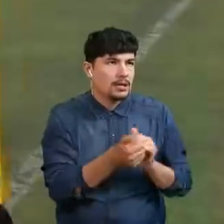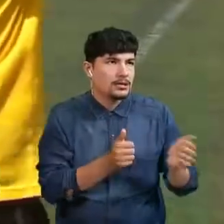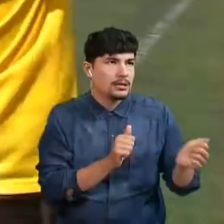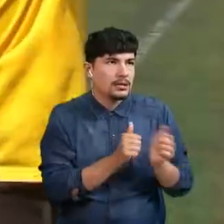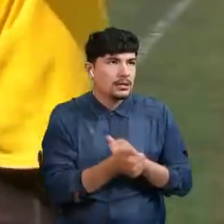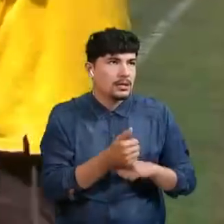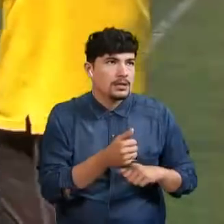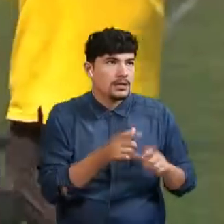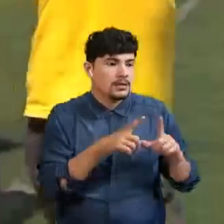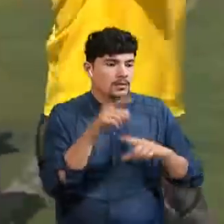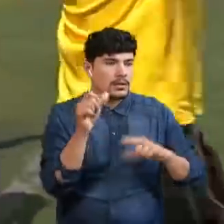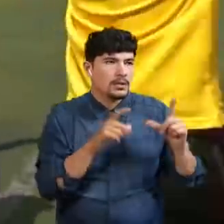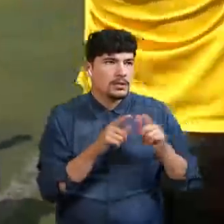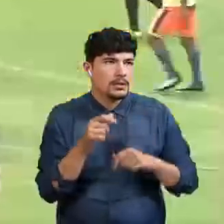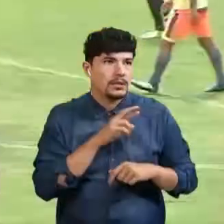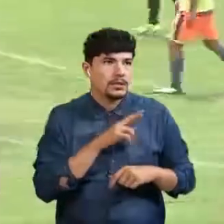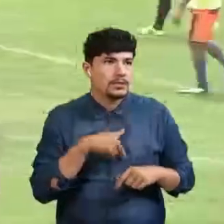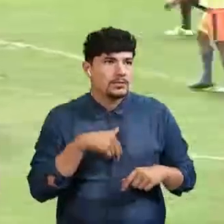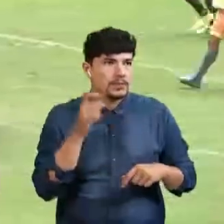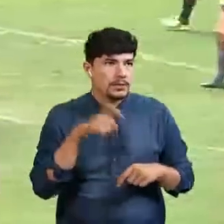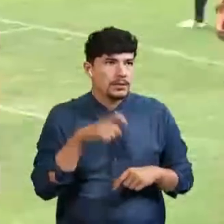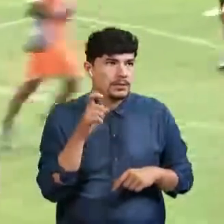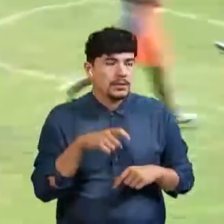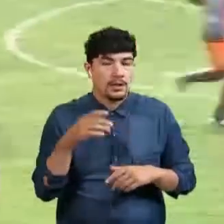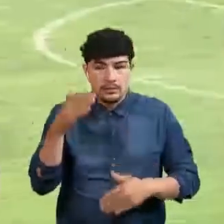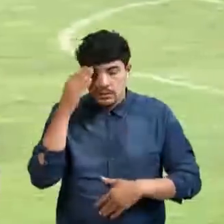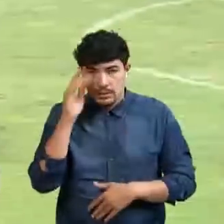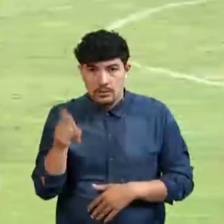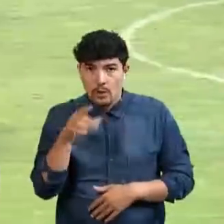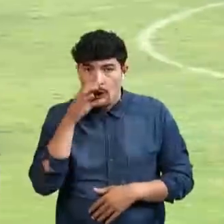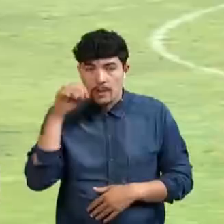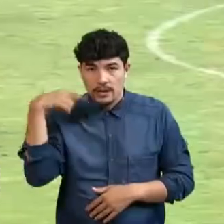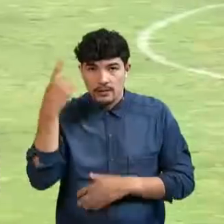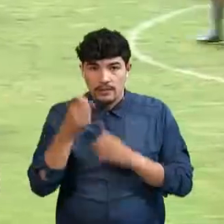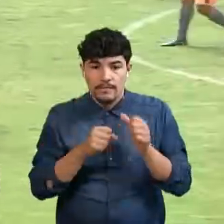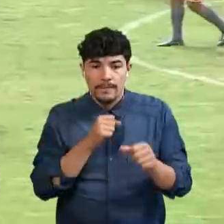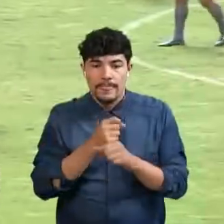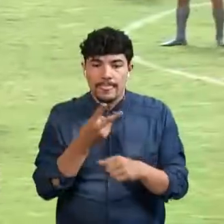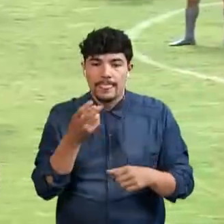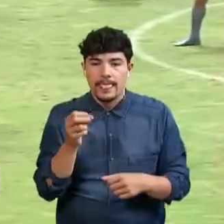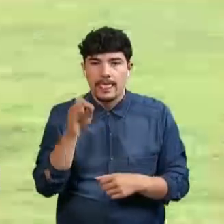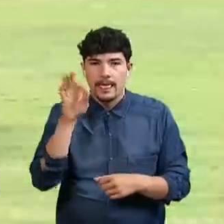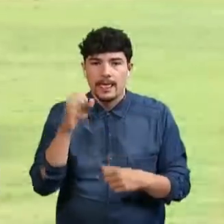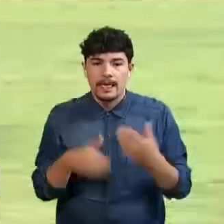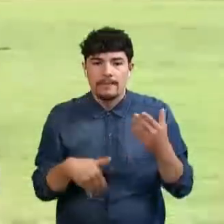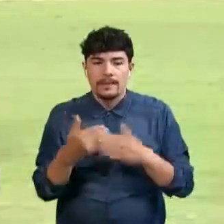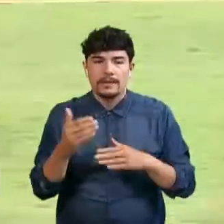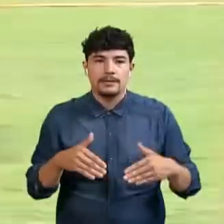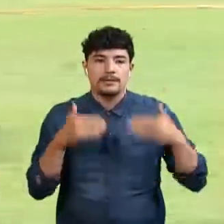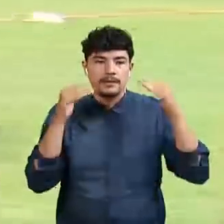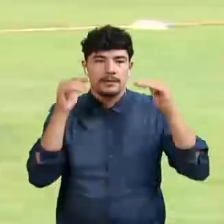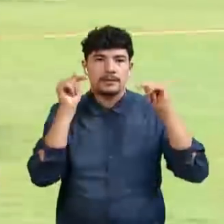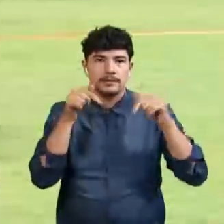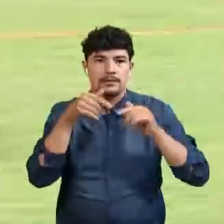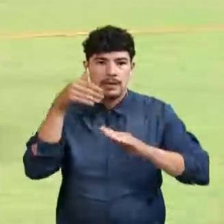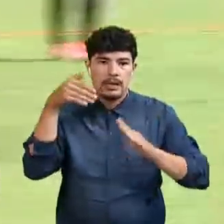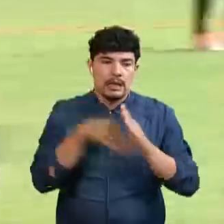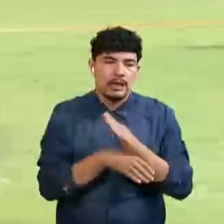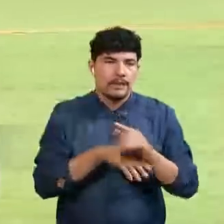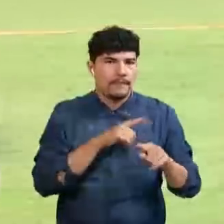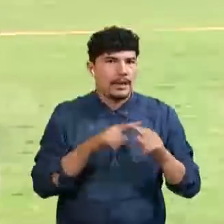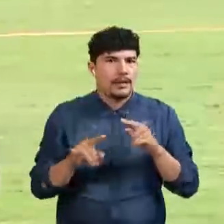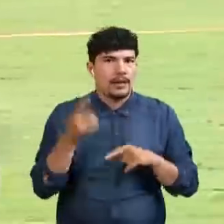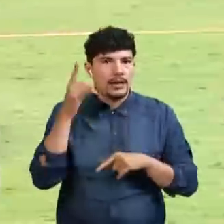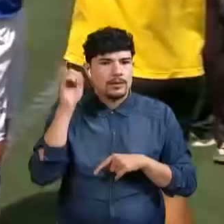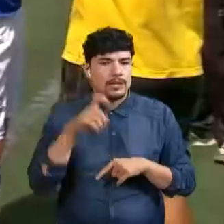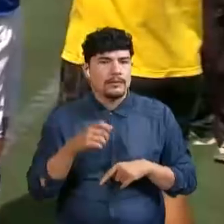una estrella que es lo que necesita buscar amor es consciente de que en el 2018 bucaramanga ingresa a competir bien ubicado en la tabla del descenso algo